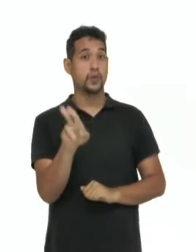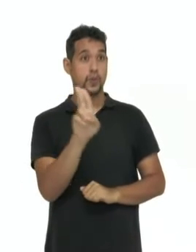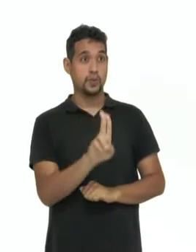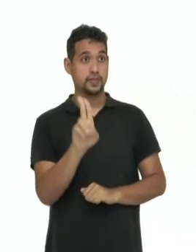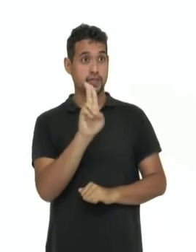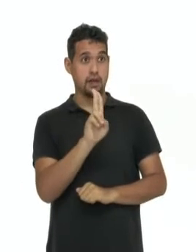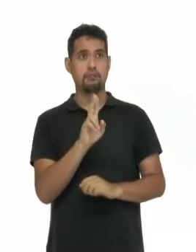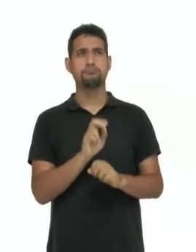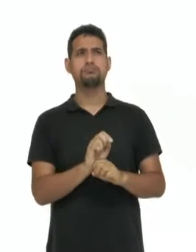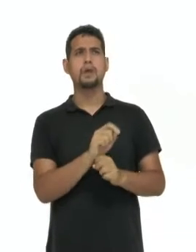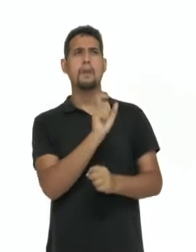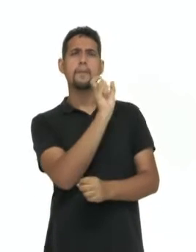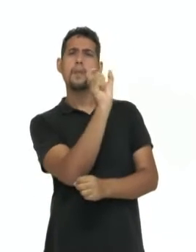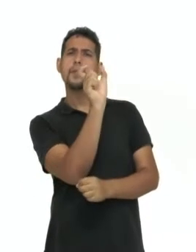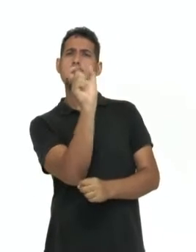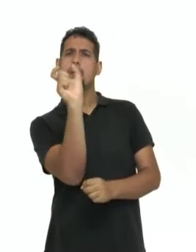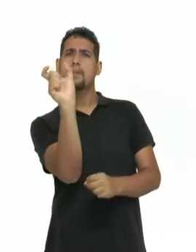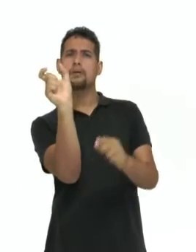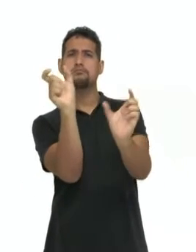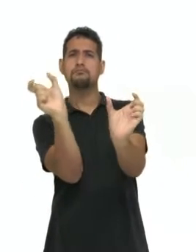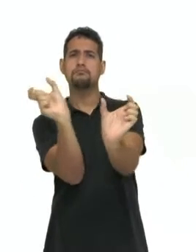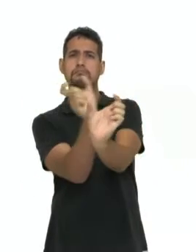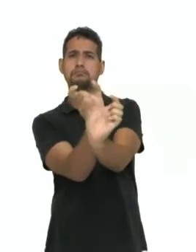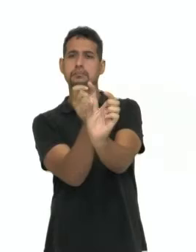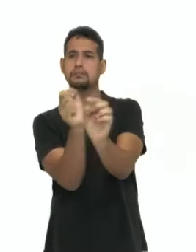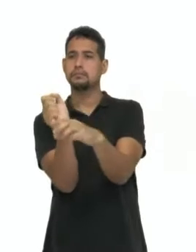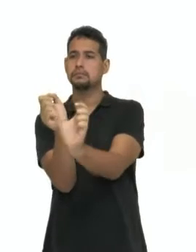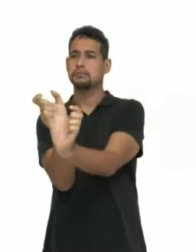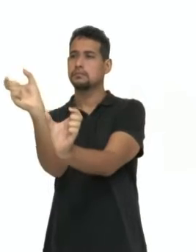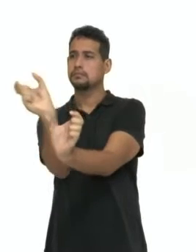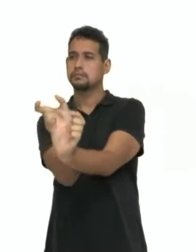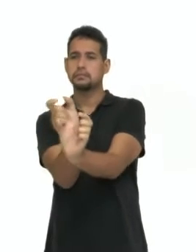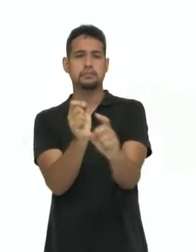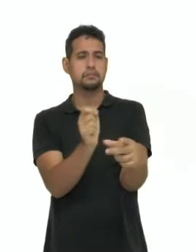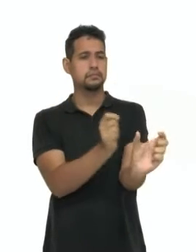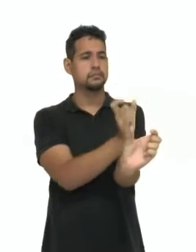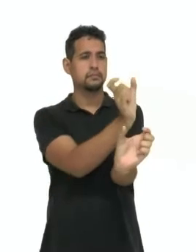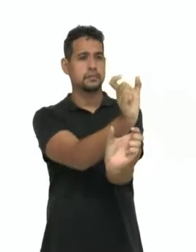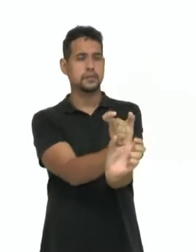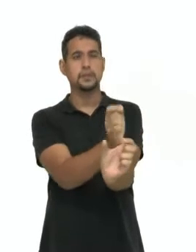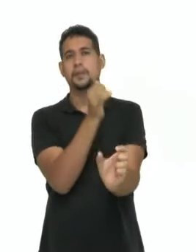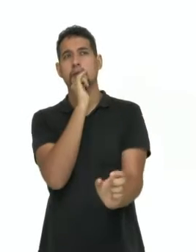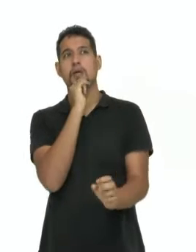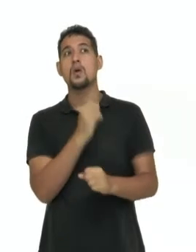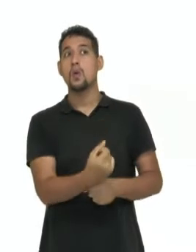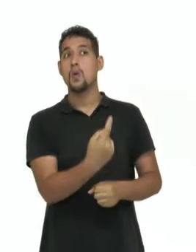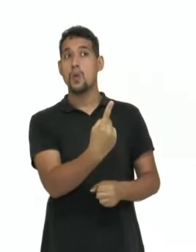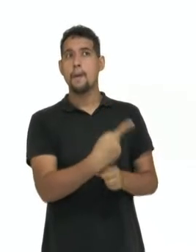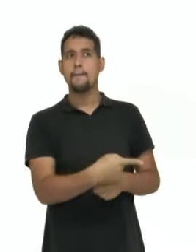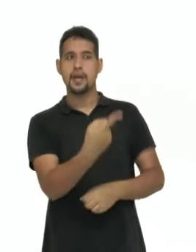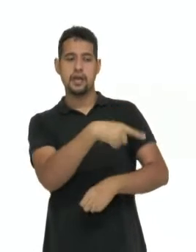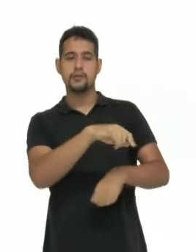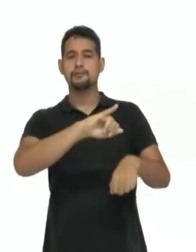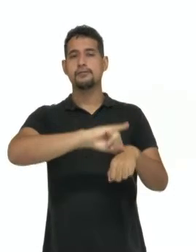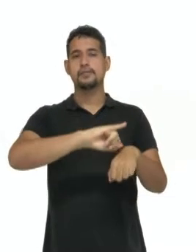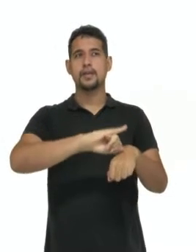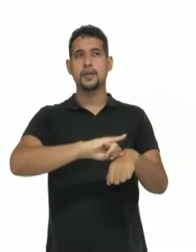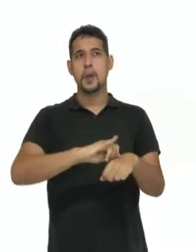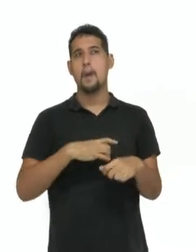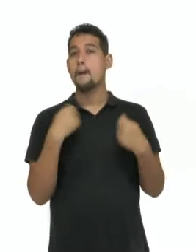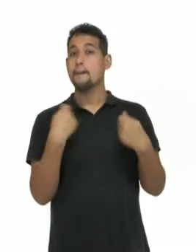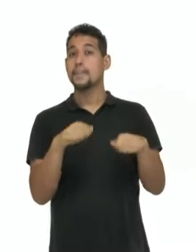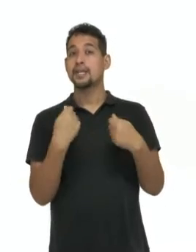essas locuções e vão completar os espaços vazios. Olhem. Para ir al centro hay que